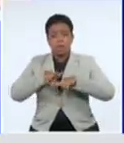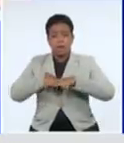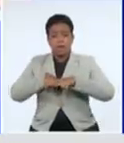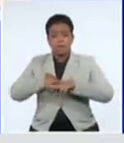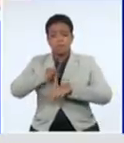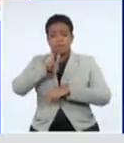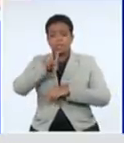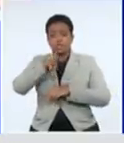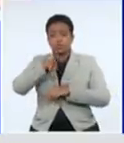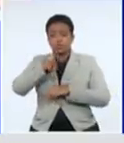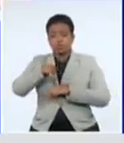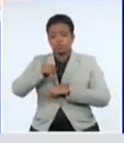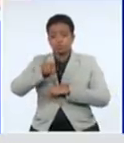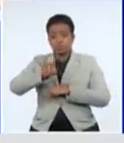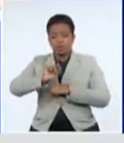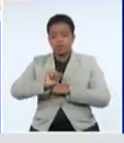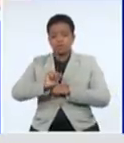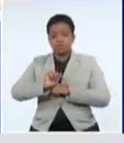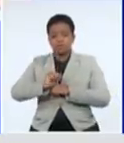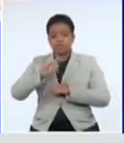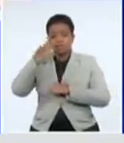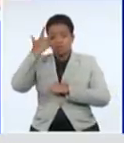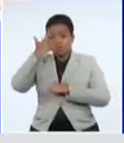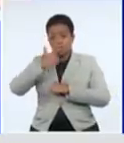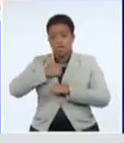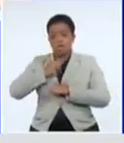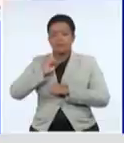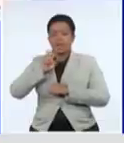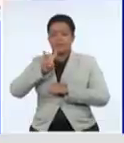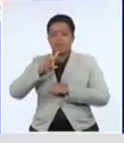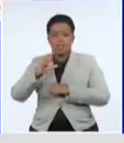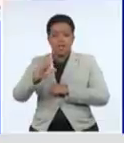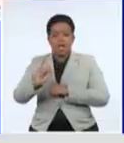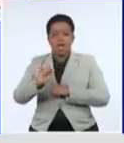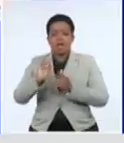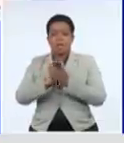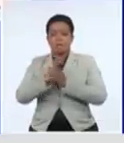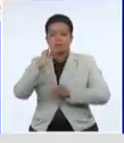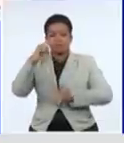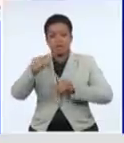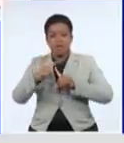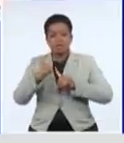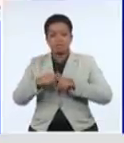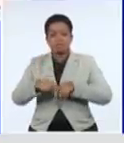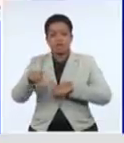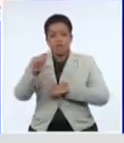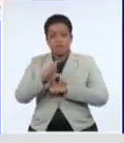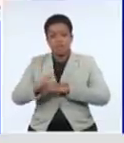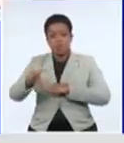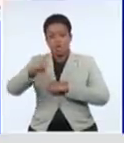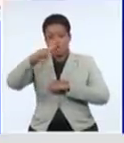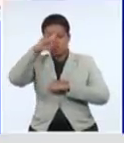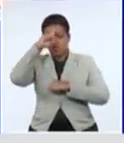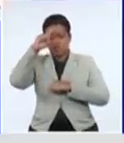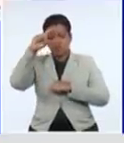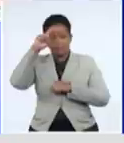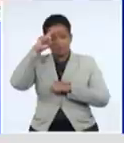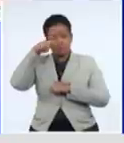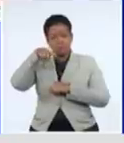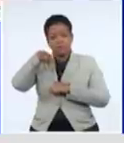21,9%, le sigue Ciego de Ávila, Villa Clara, Matanzas, Camagüey, Santi Espíritu, Pinar del Río,